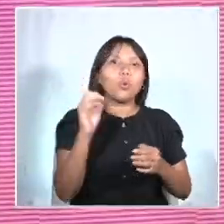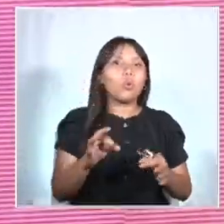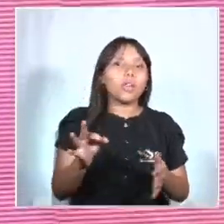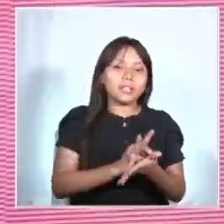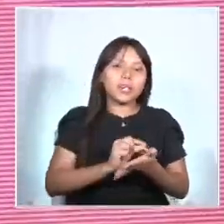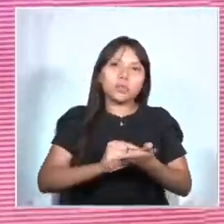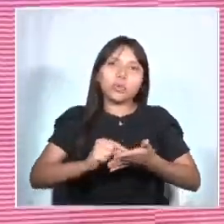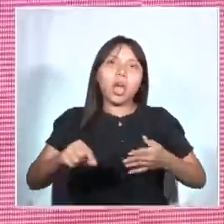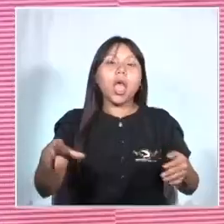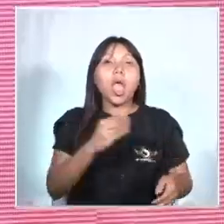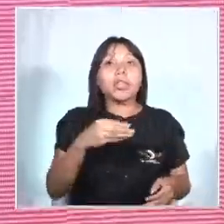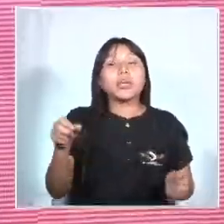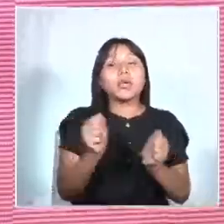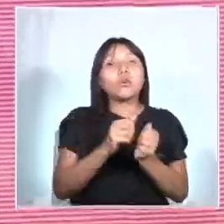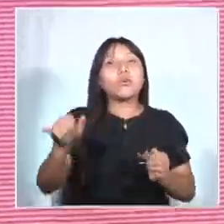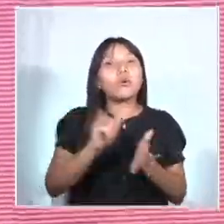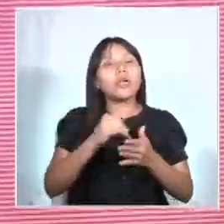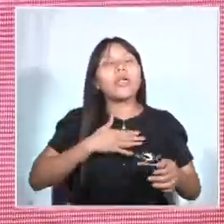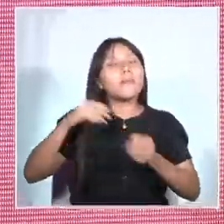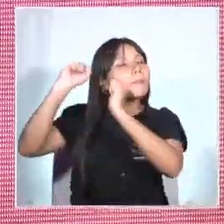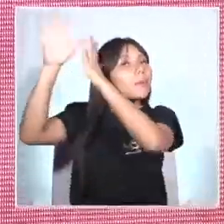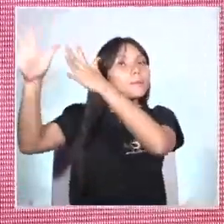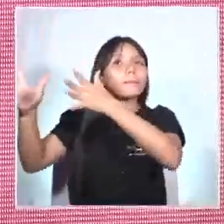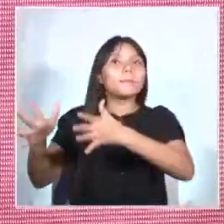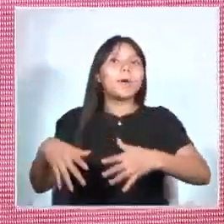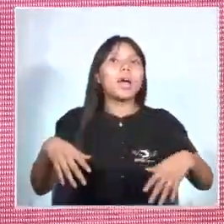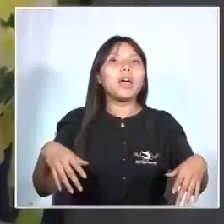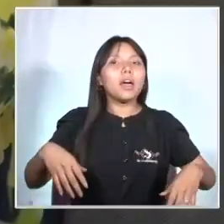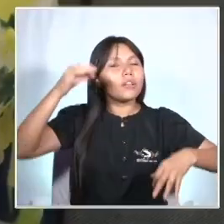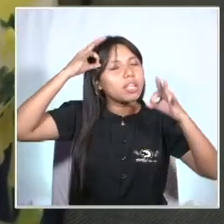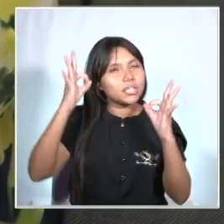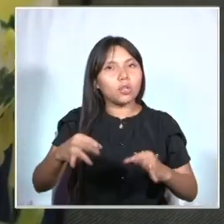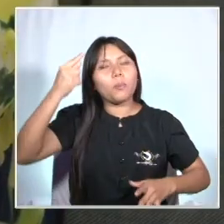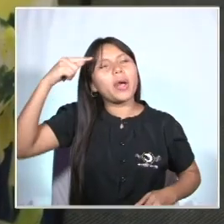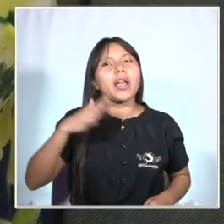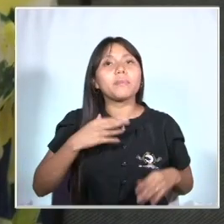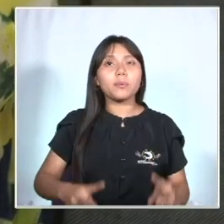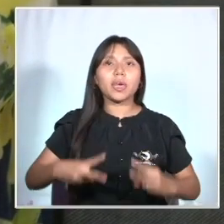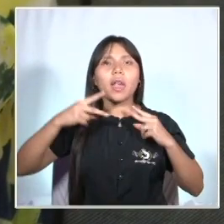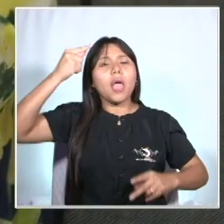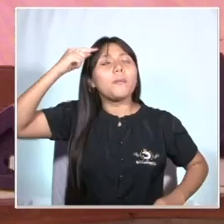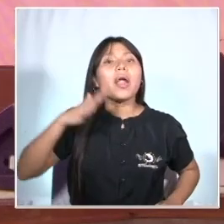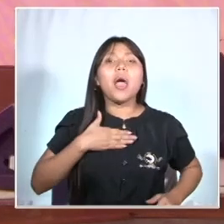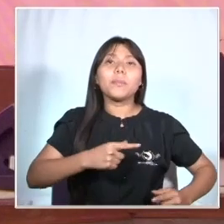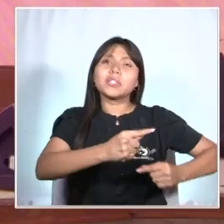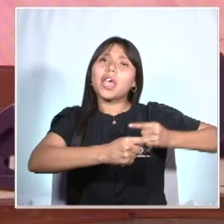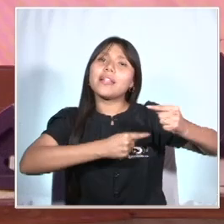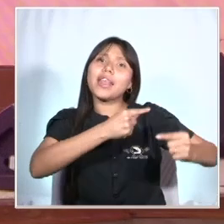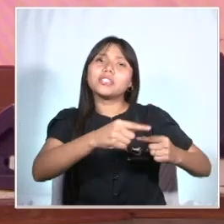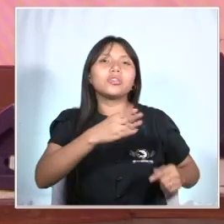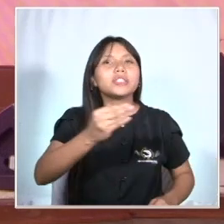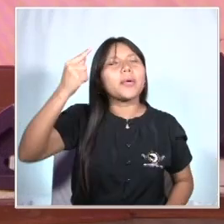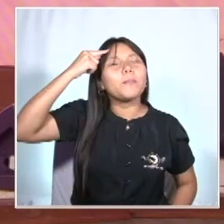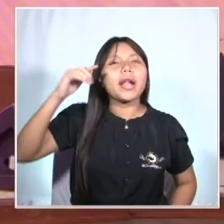que mi padre ha delineado para mi vida, para mis generaciones y para